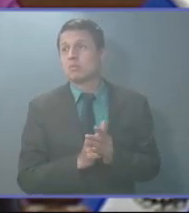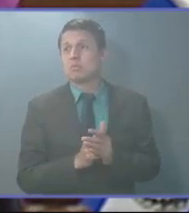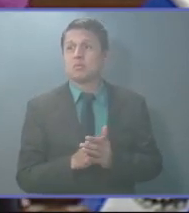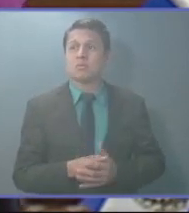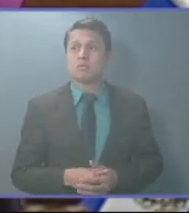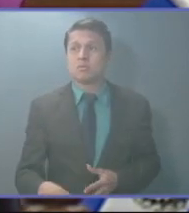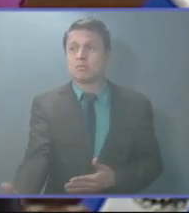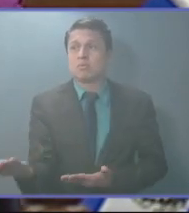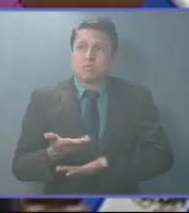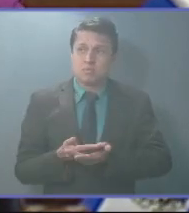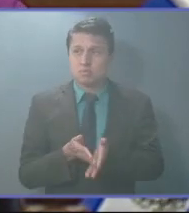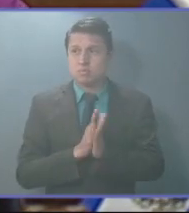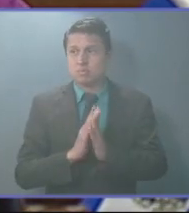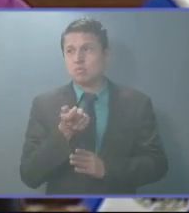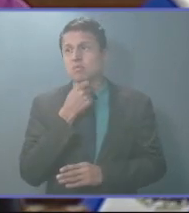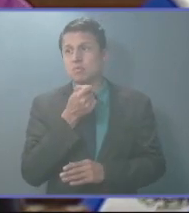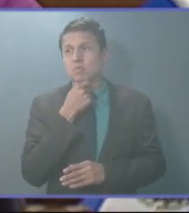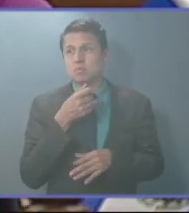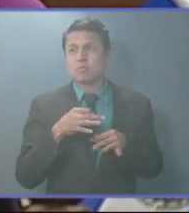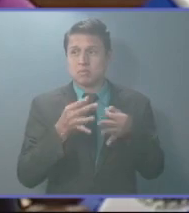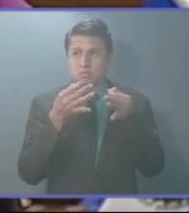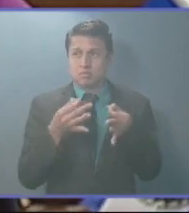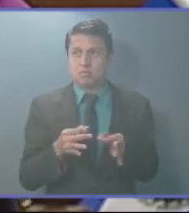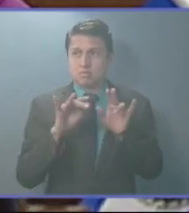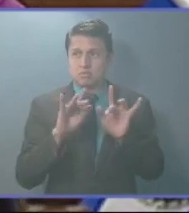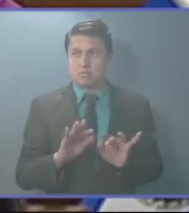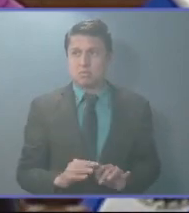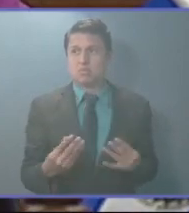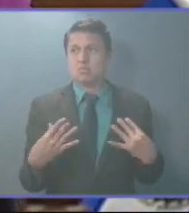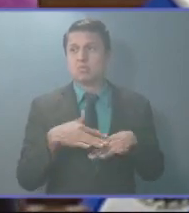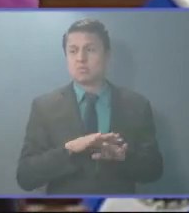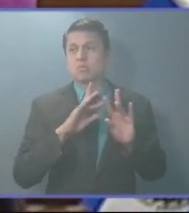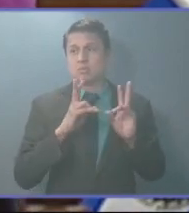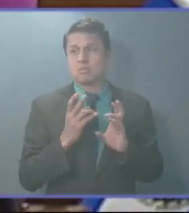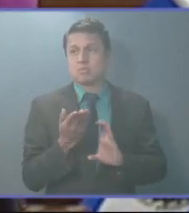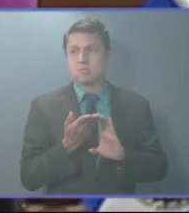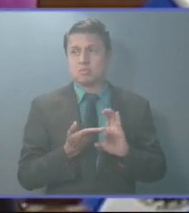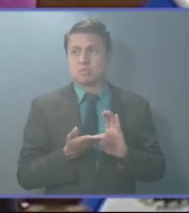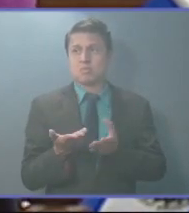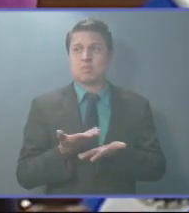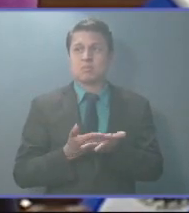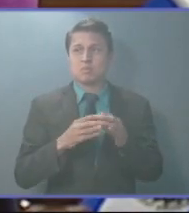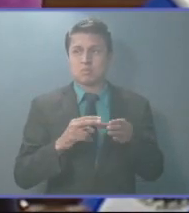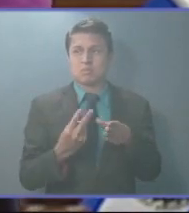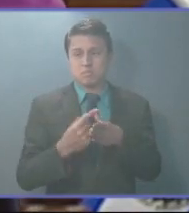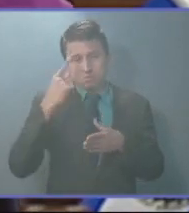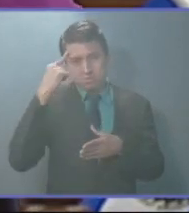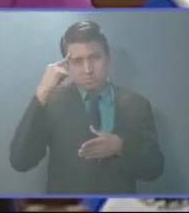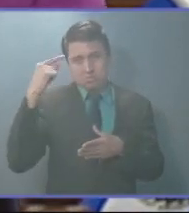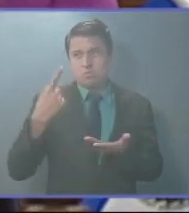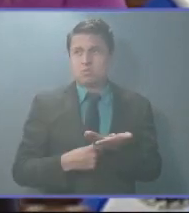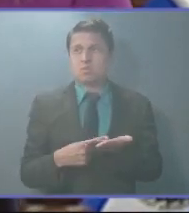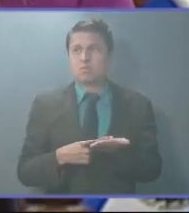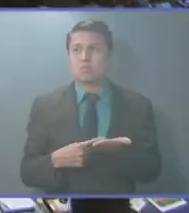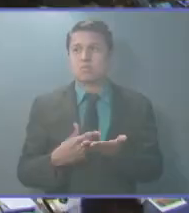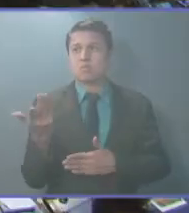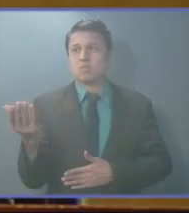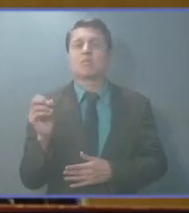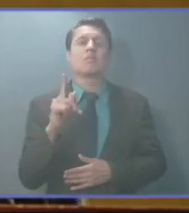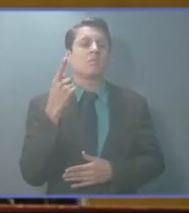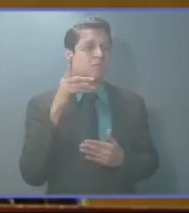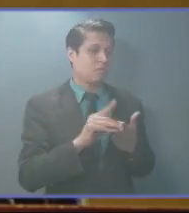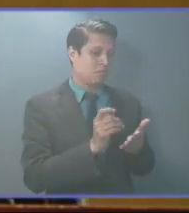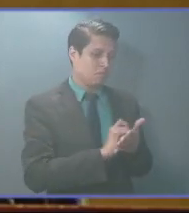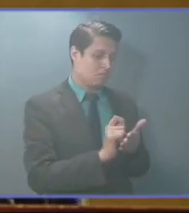solicite este informe por escrito y que sea parte de los elementos que está considerando las comisiones se toma nota